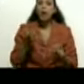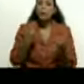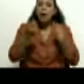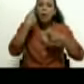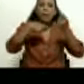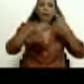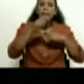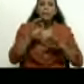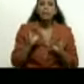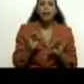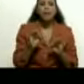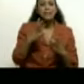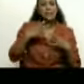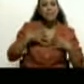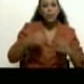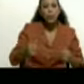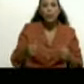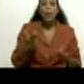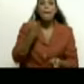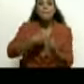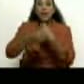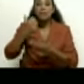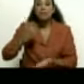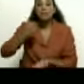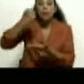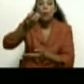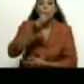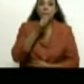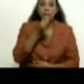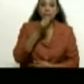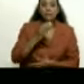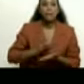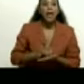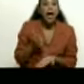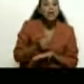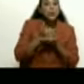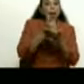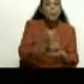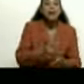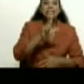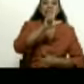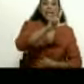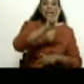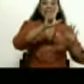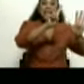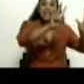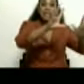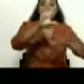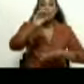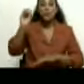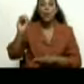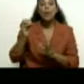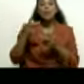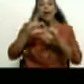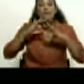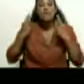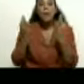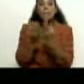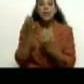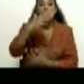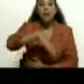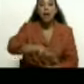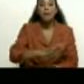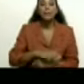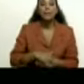otras especialidades. Necesariamente, bueno, beneficiando a más de 750 familias de nuestra parroquia